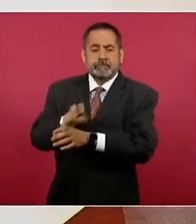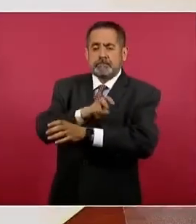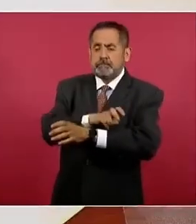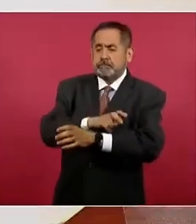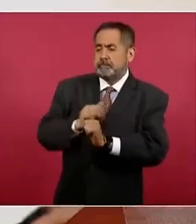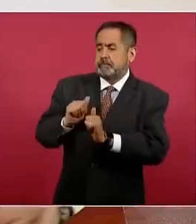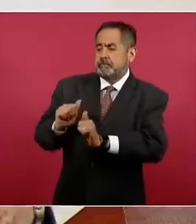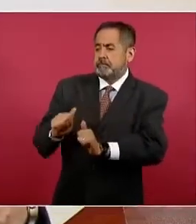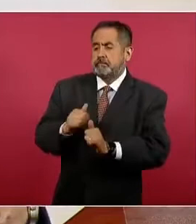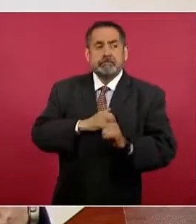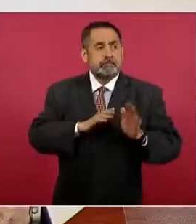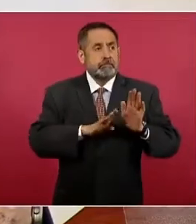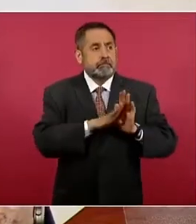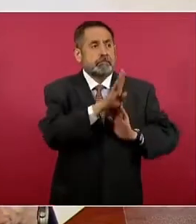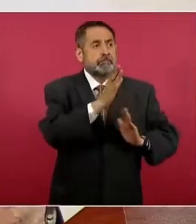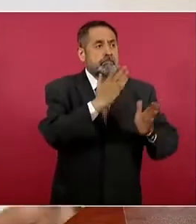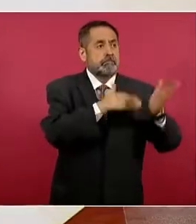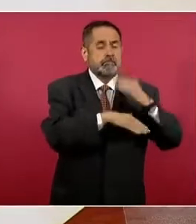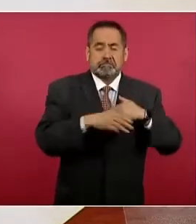fracasa